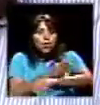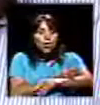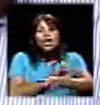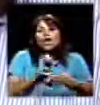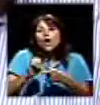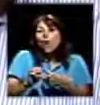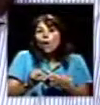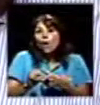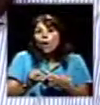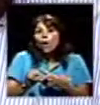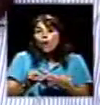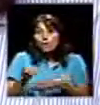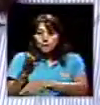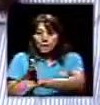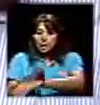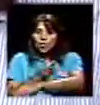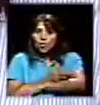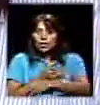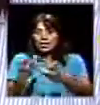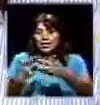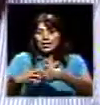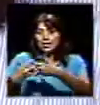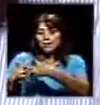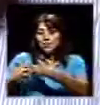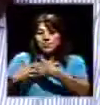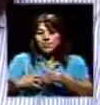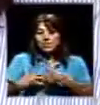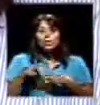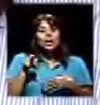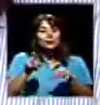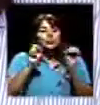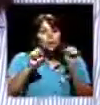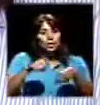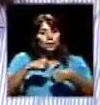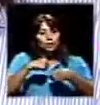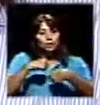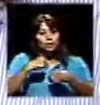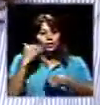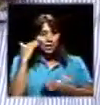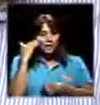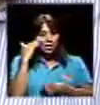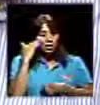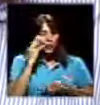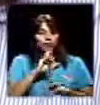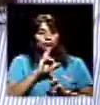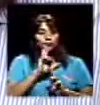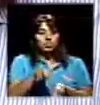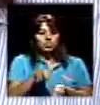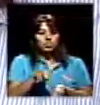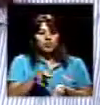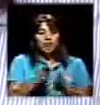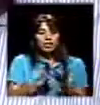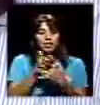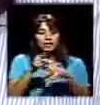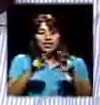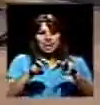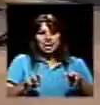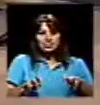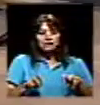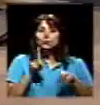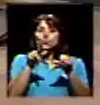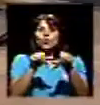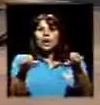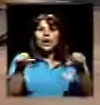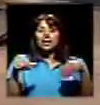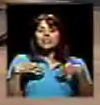equipamiento. Eso podemos saberlo a través de este análisis. Un área de salud que tomamos como ejemplo